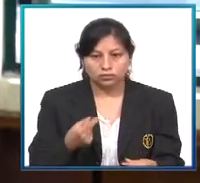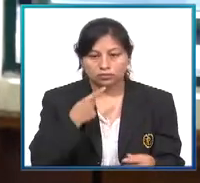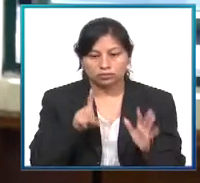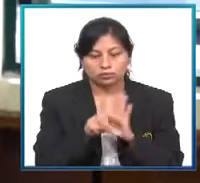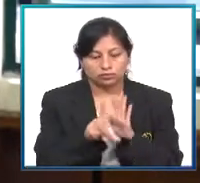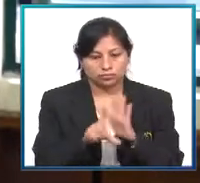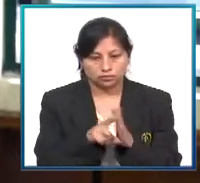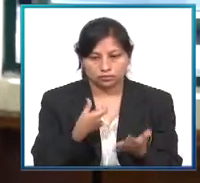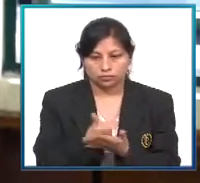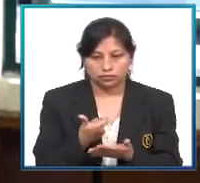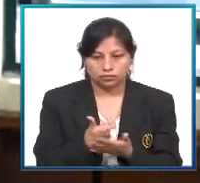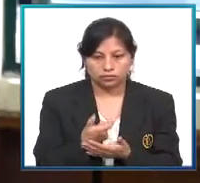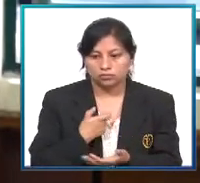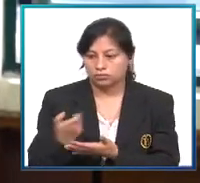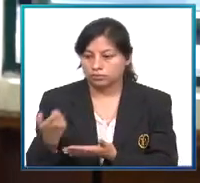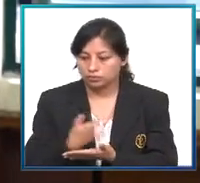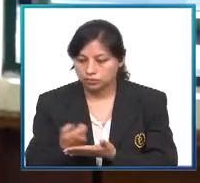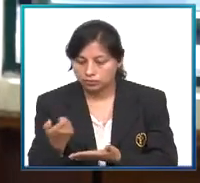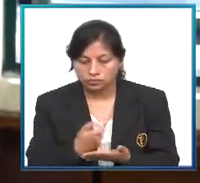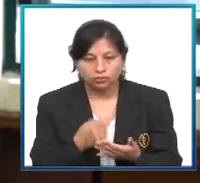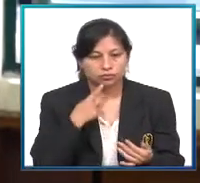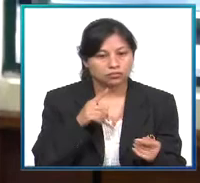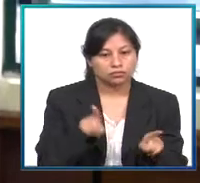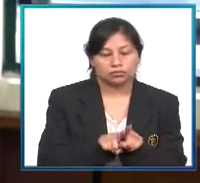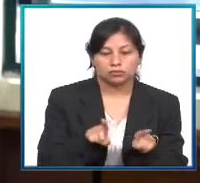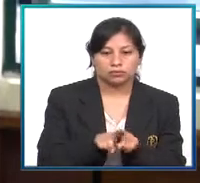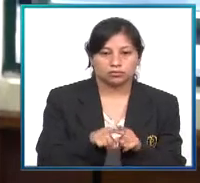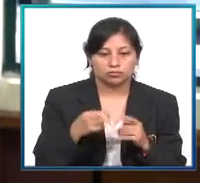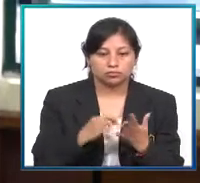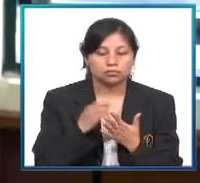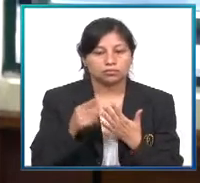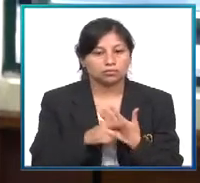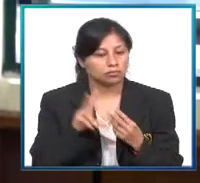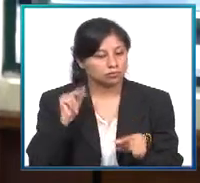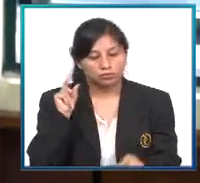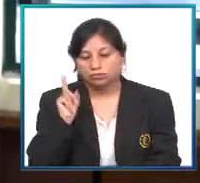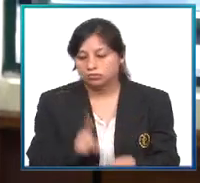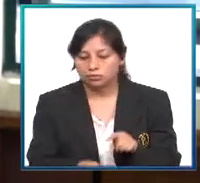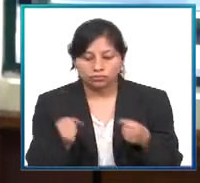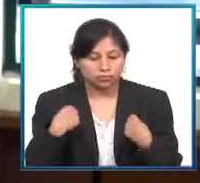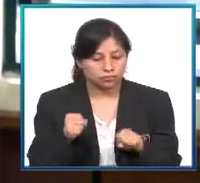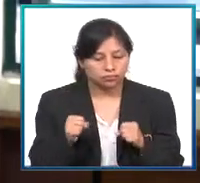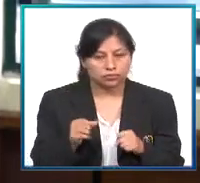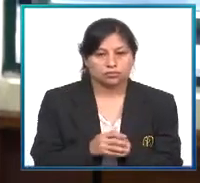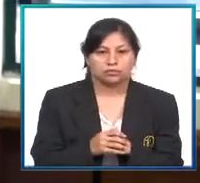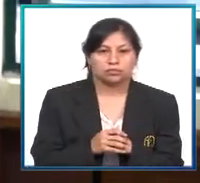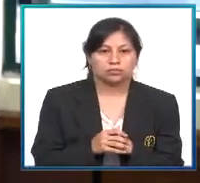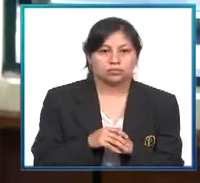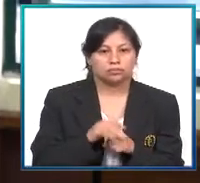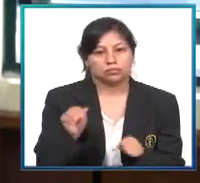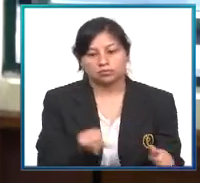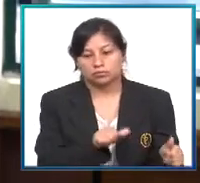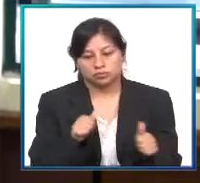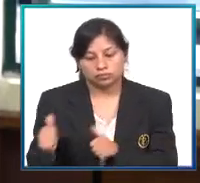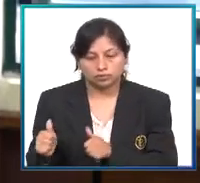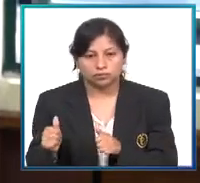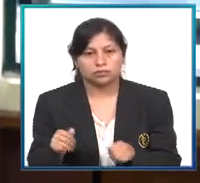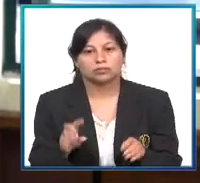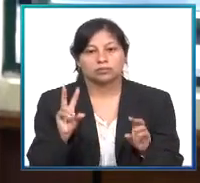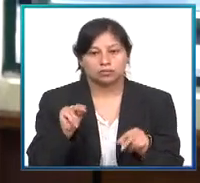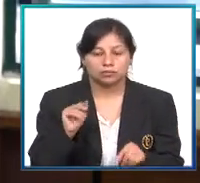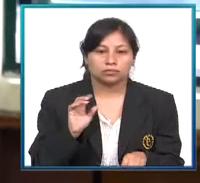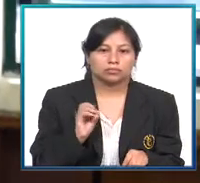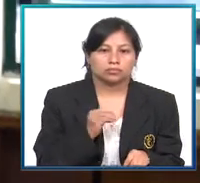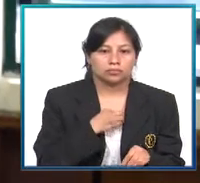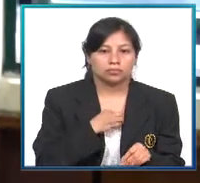ley de presupuesto como en la ley de compras y contrataciones, pues hay a veces proyectos que no se pueden ejecutar, por un lado, y por otro lado pues también